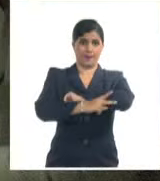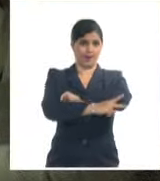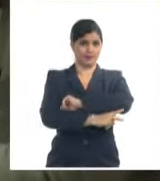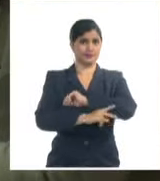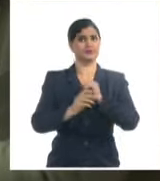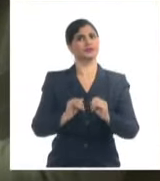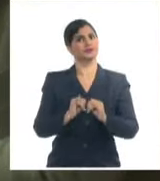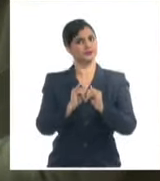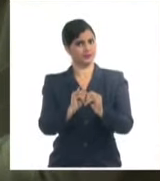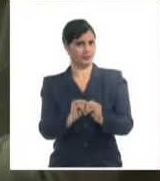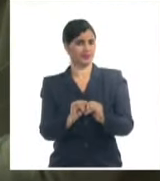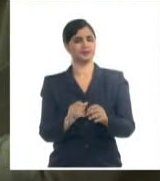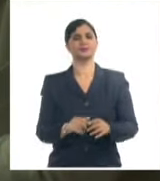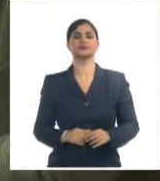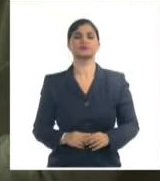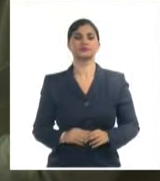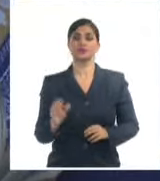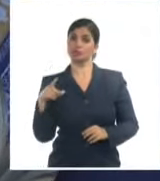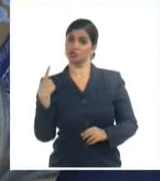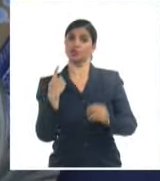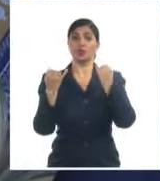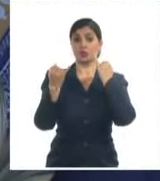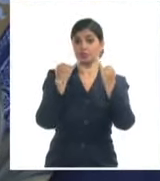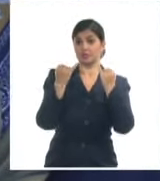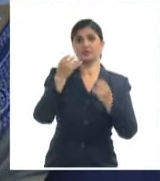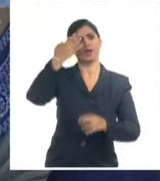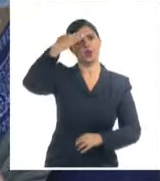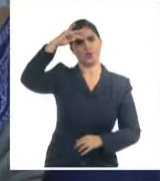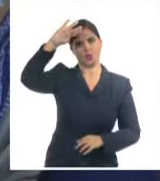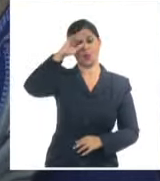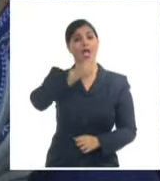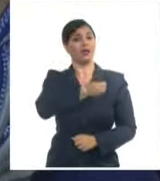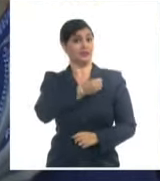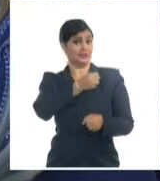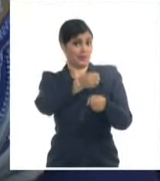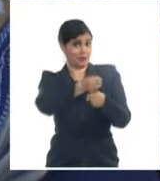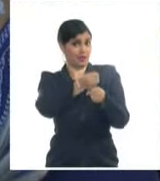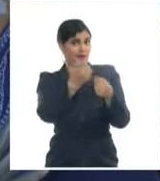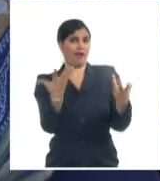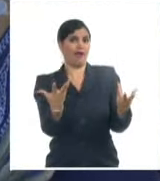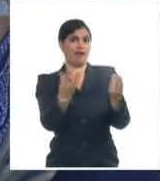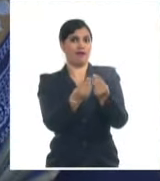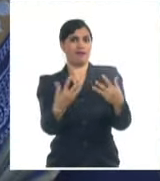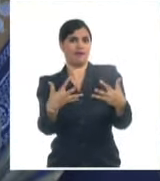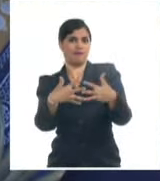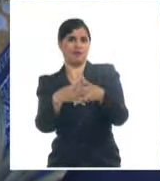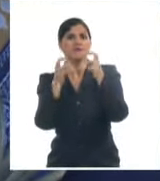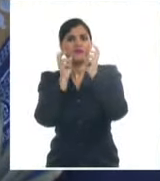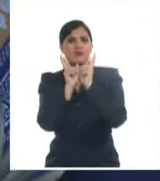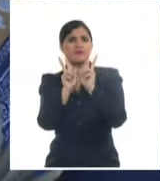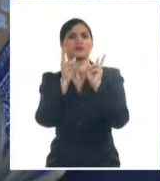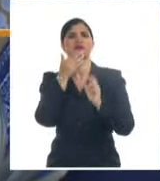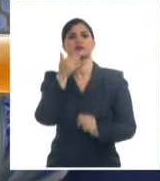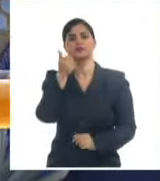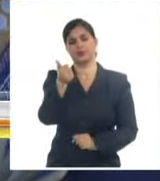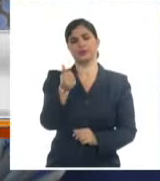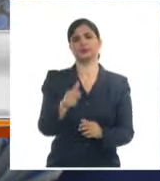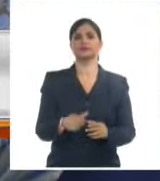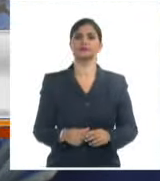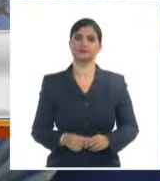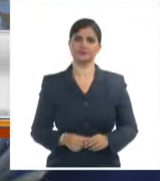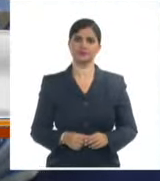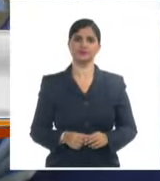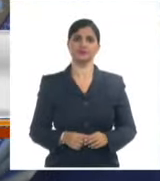señaló: nos interesa Cuba y trabajaremos porque tengan una vida mejor. Este diálogo que tenemos que